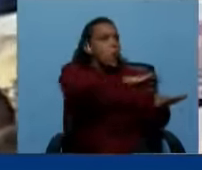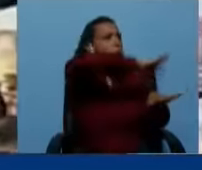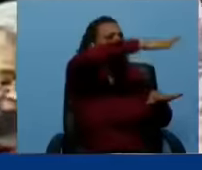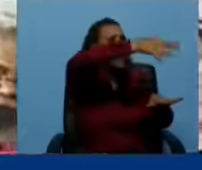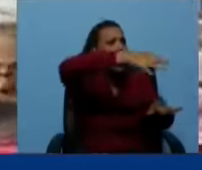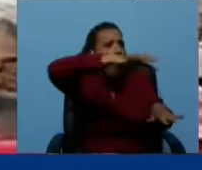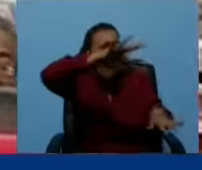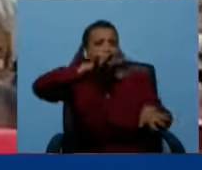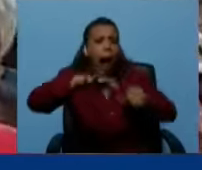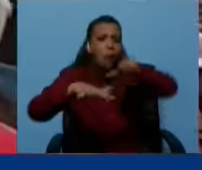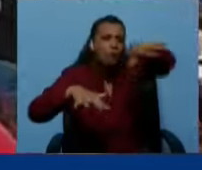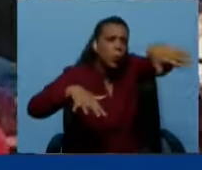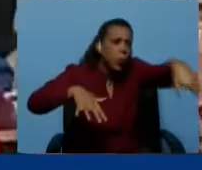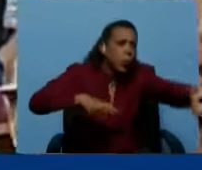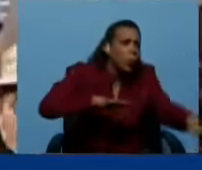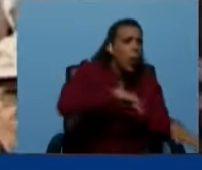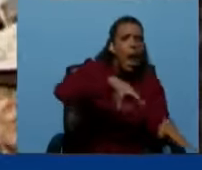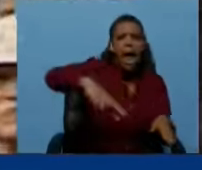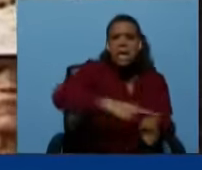cada montaña.